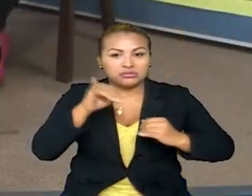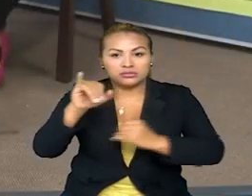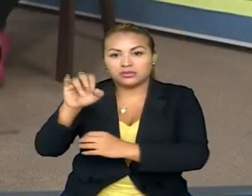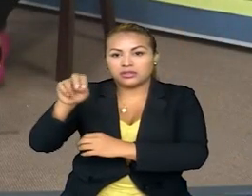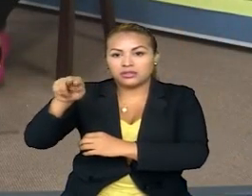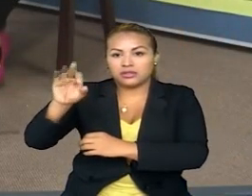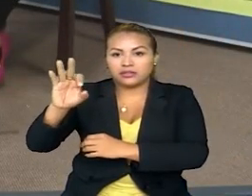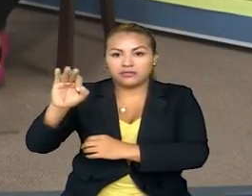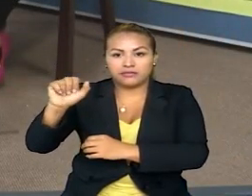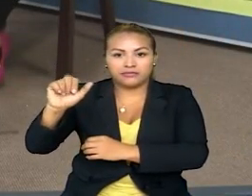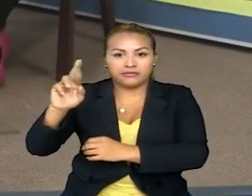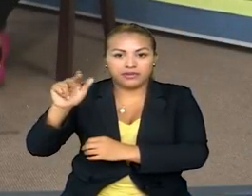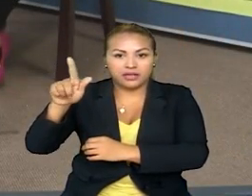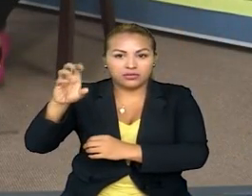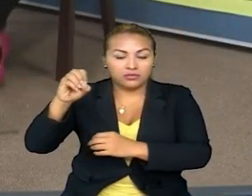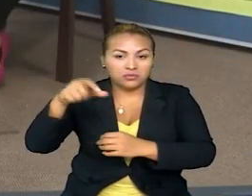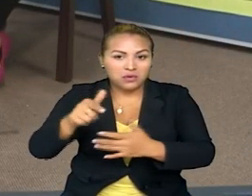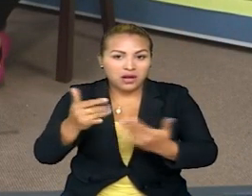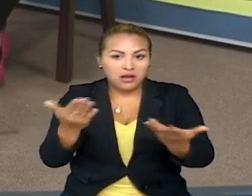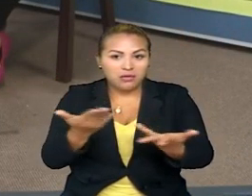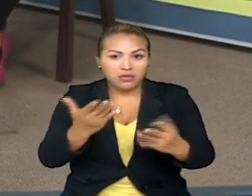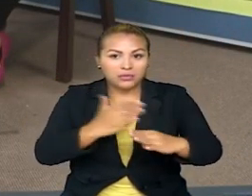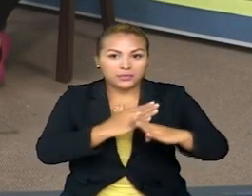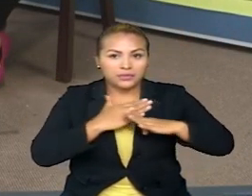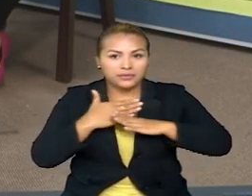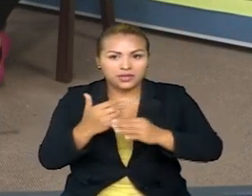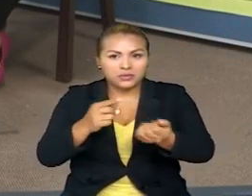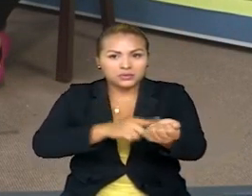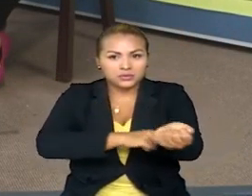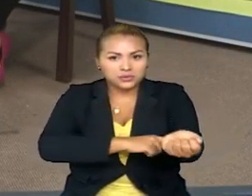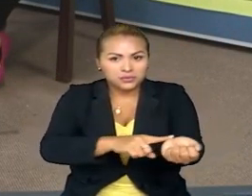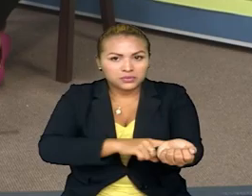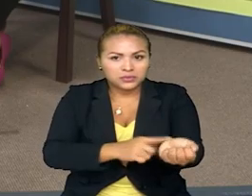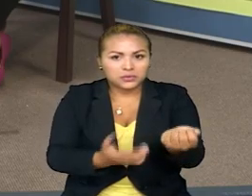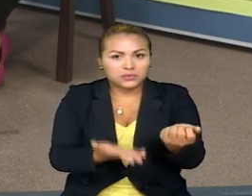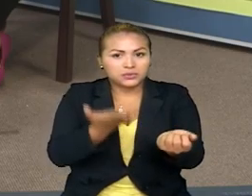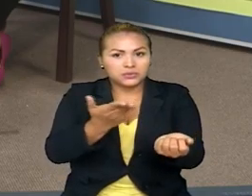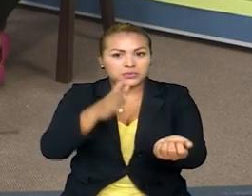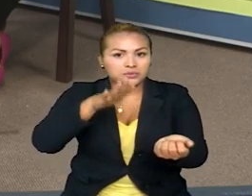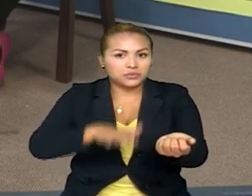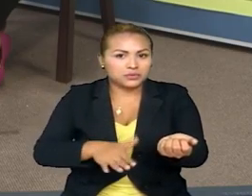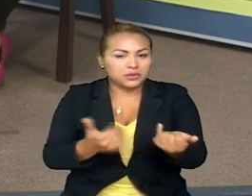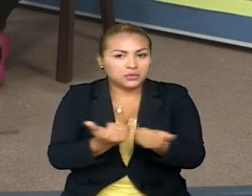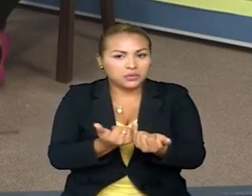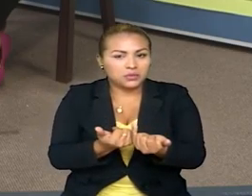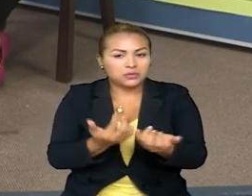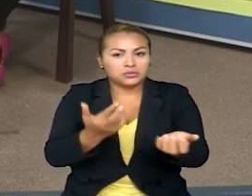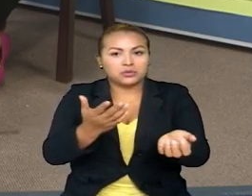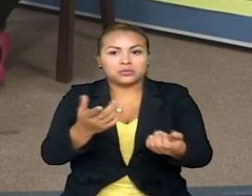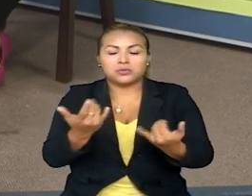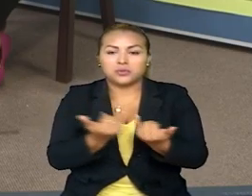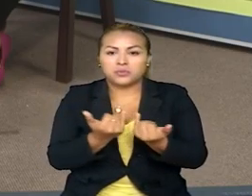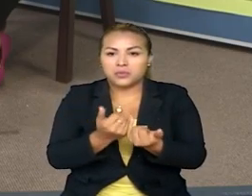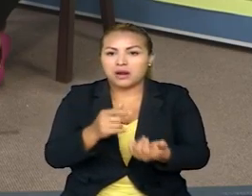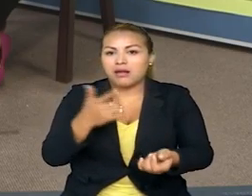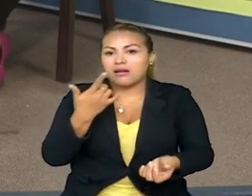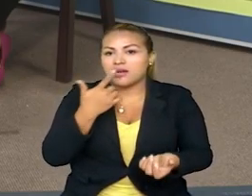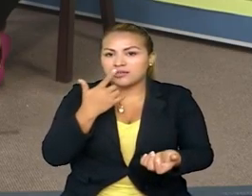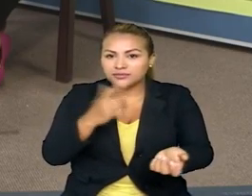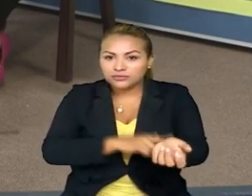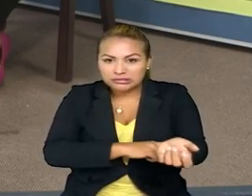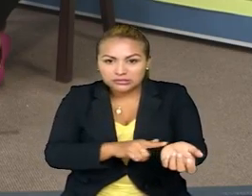como tales que afectan el cuerpo la diabetes el azul que comúnmente conocida como el azúcar las presiones